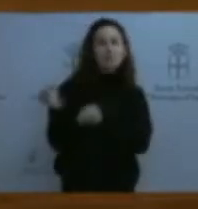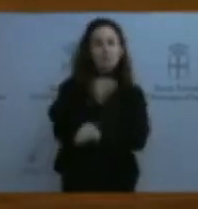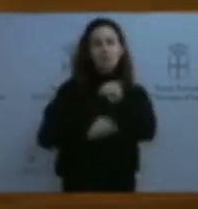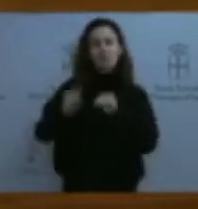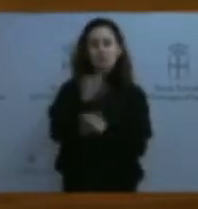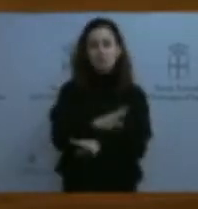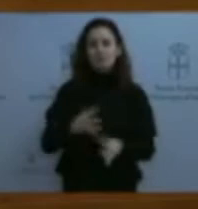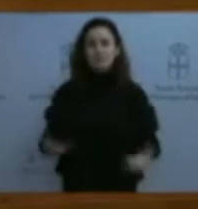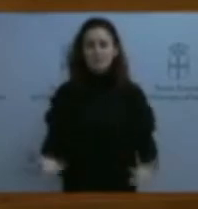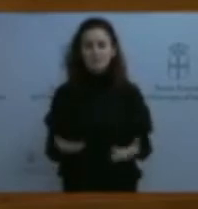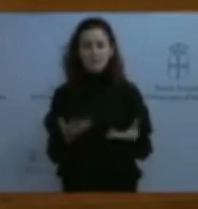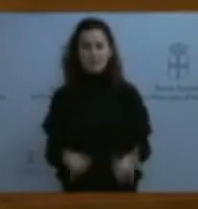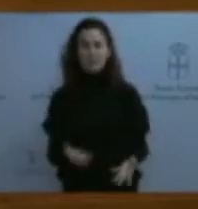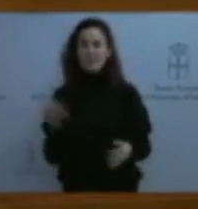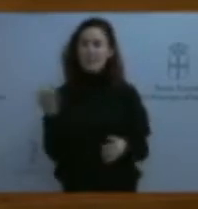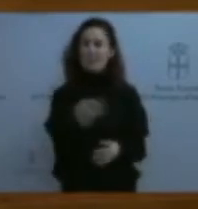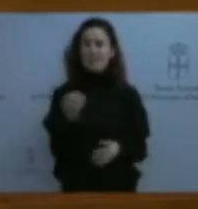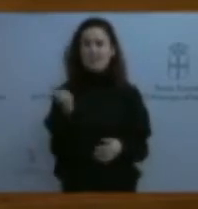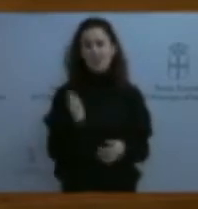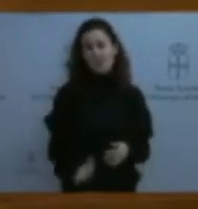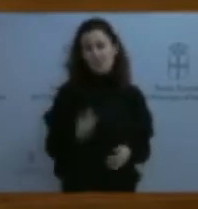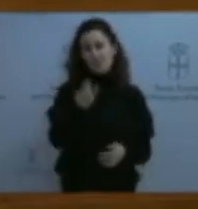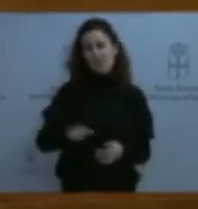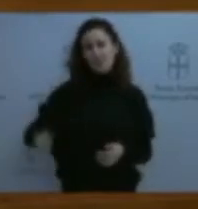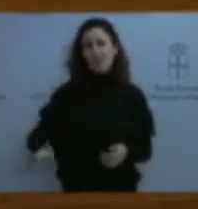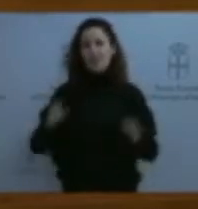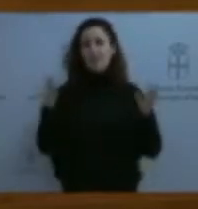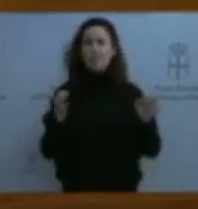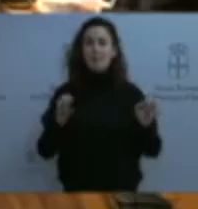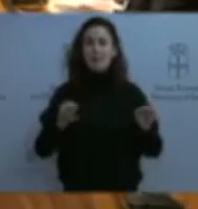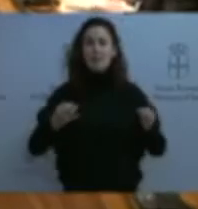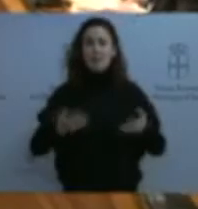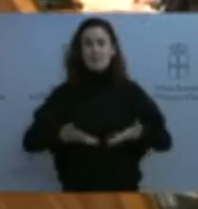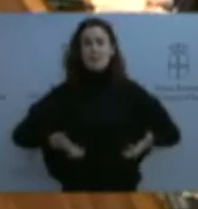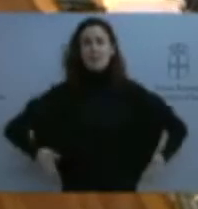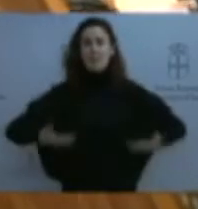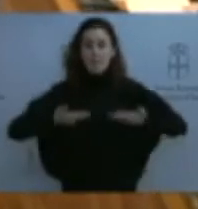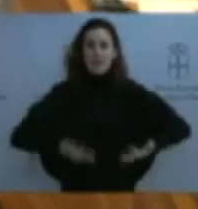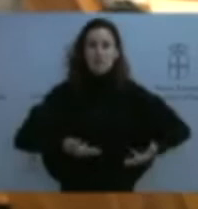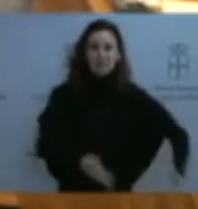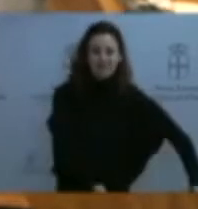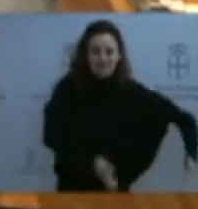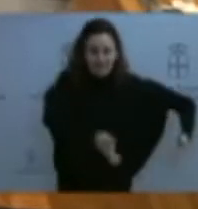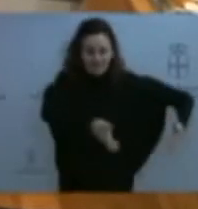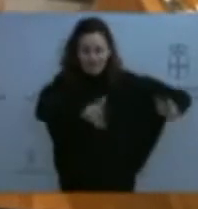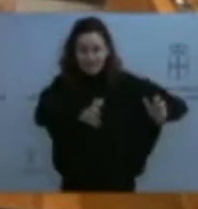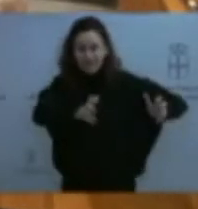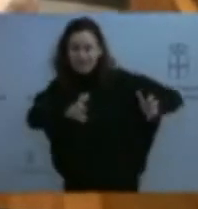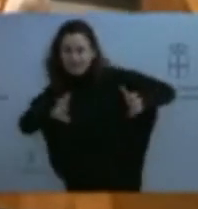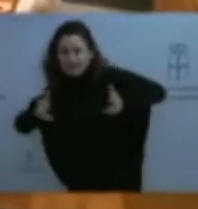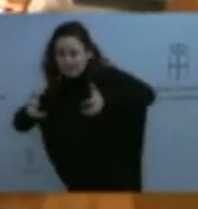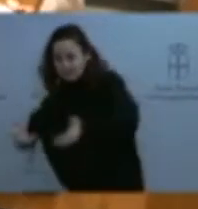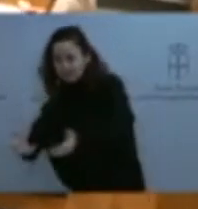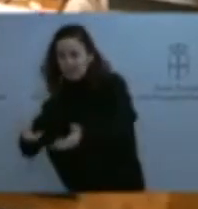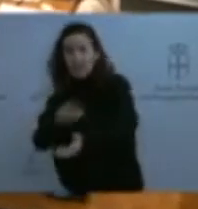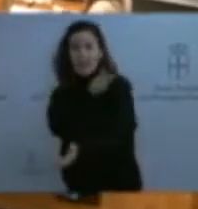nueva, lo que obliga a los profesionales a realizar movilizaciones manuales, lo que a su vez aumenta el riesgo de caída de la